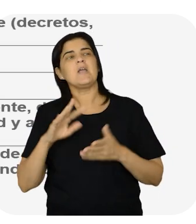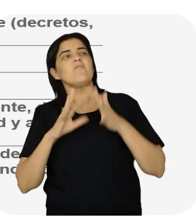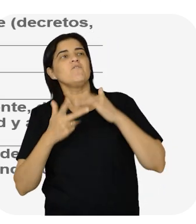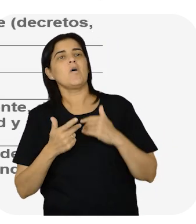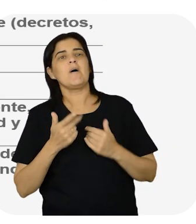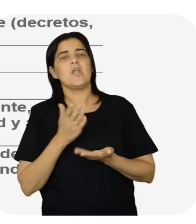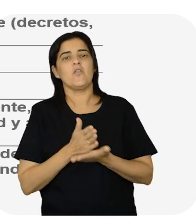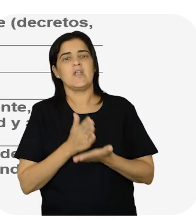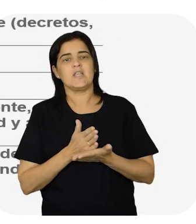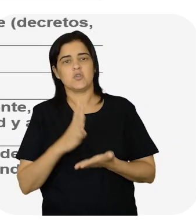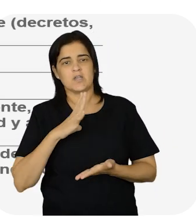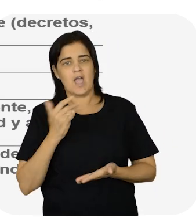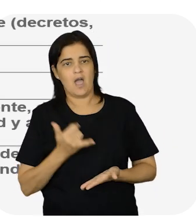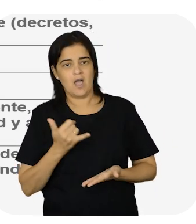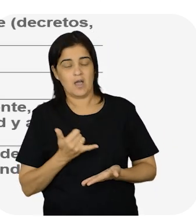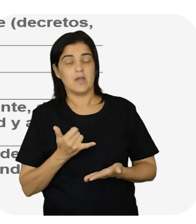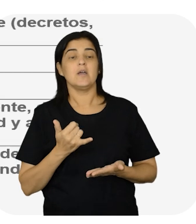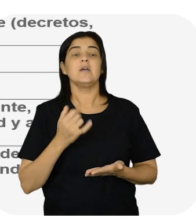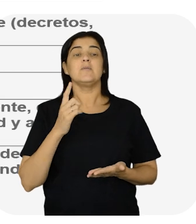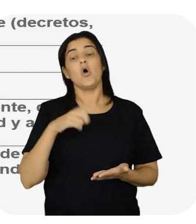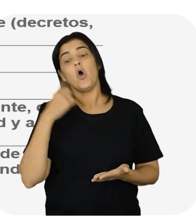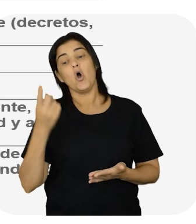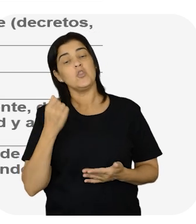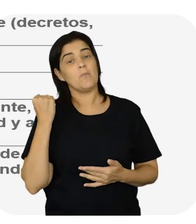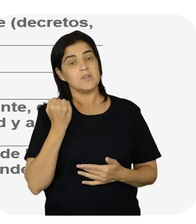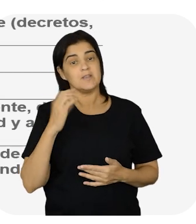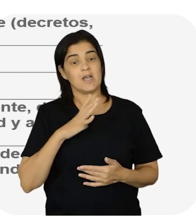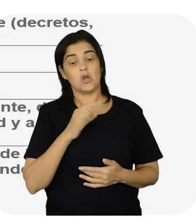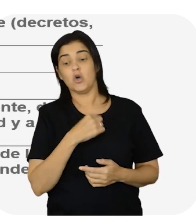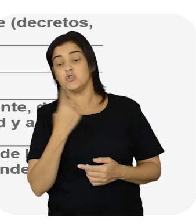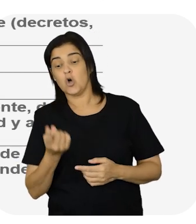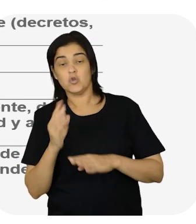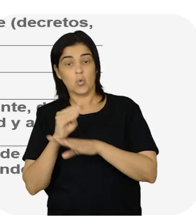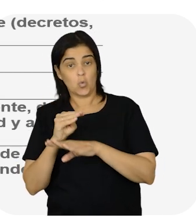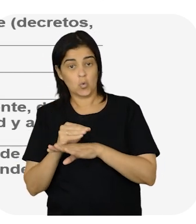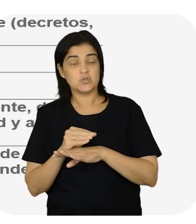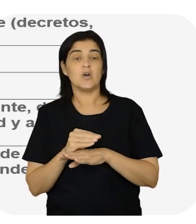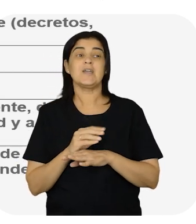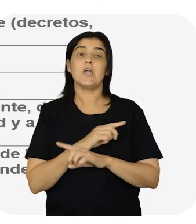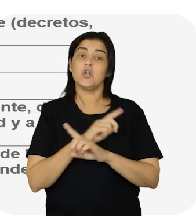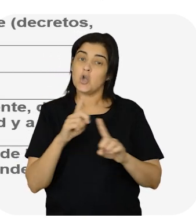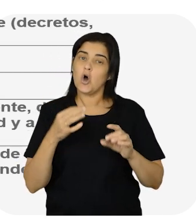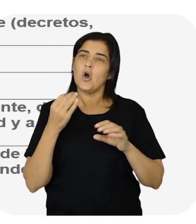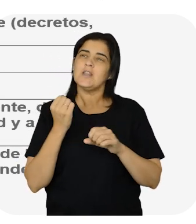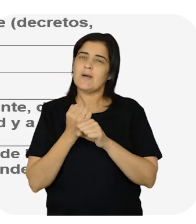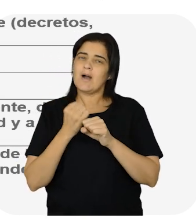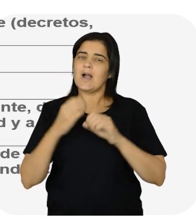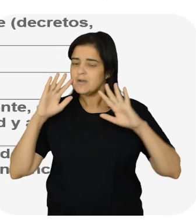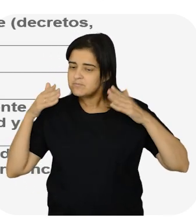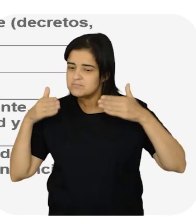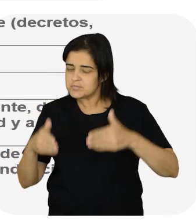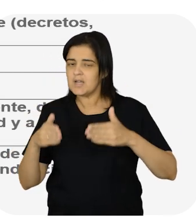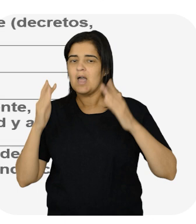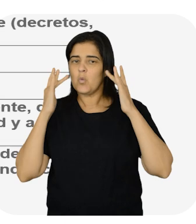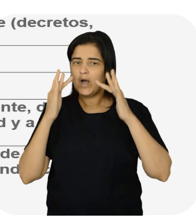derechos. Y también lo otro importante que tienen los demás cursos es que si bien no trabajan directamente la educación